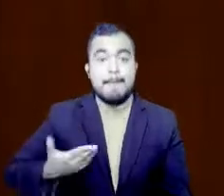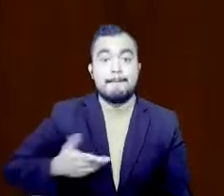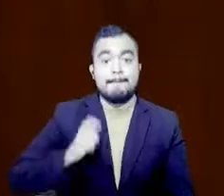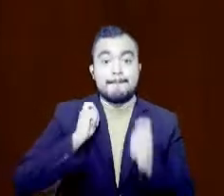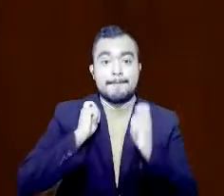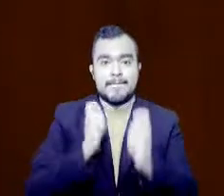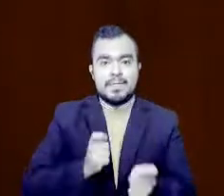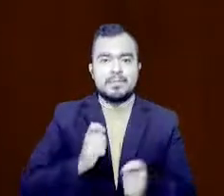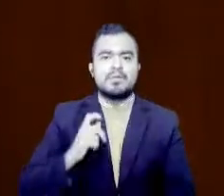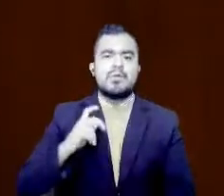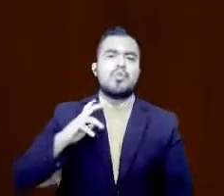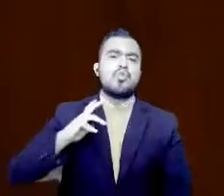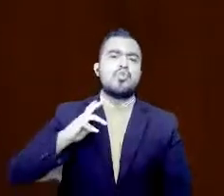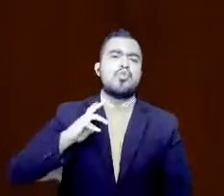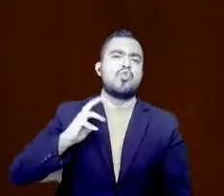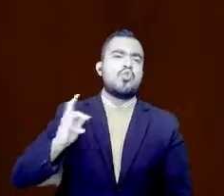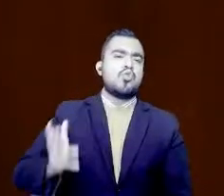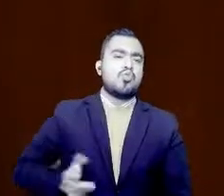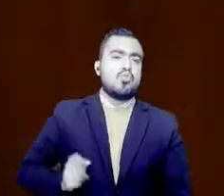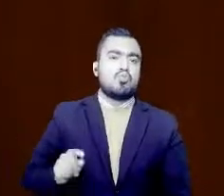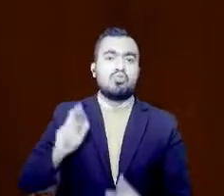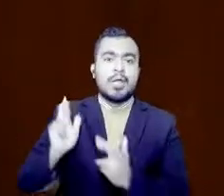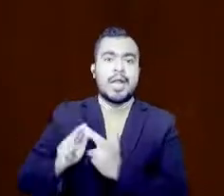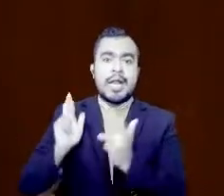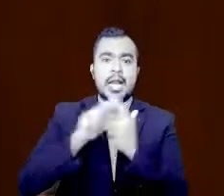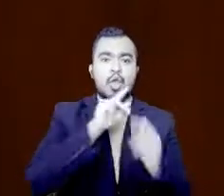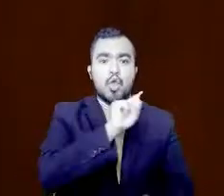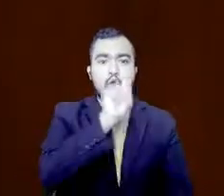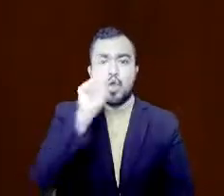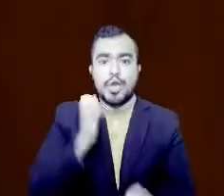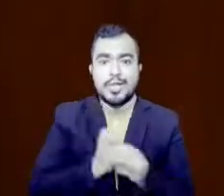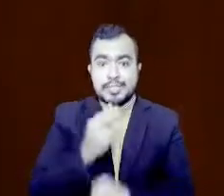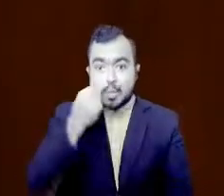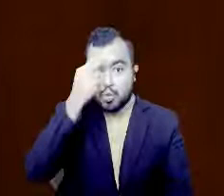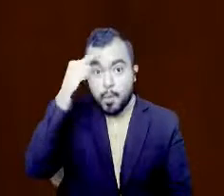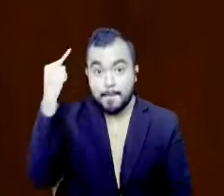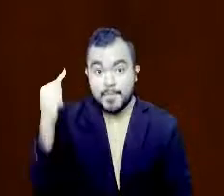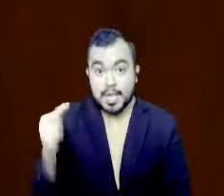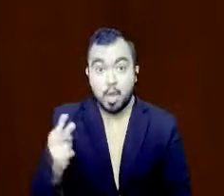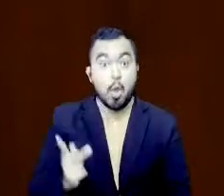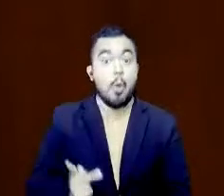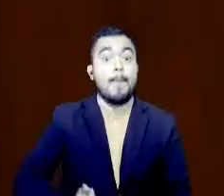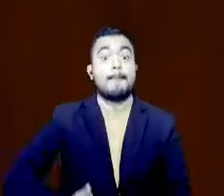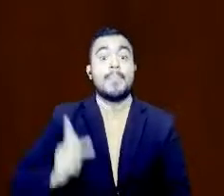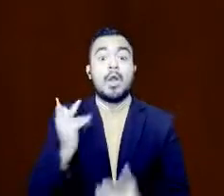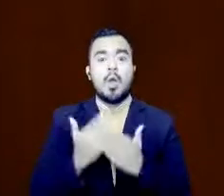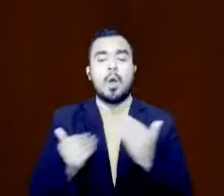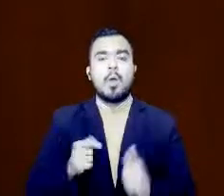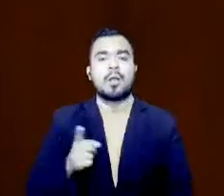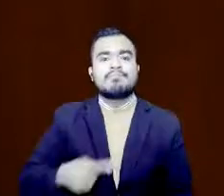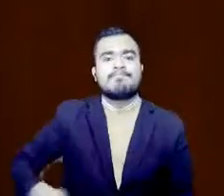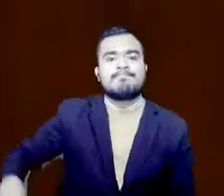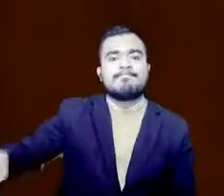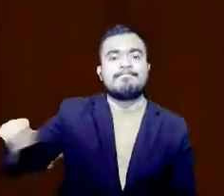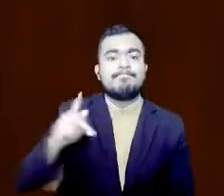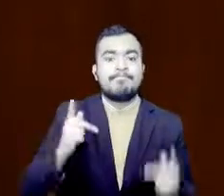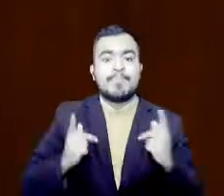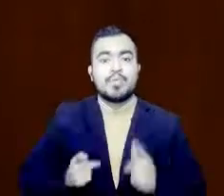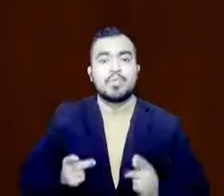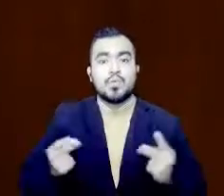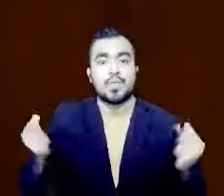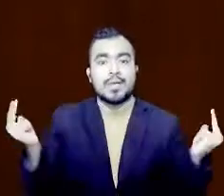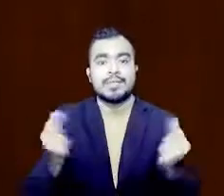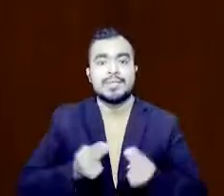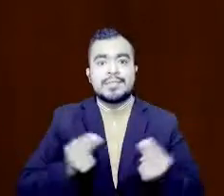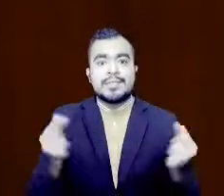muchas regiones de nuestro estado. Pero hoy, la demanda de muchos productores y ganaderos es la de